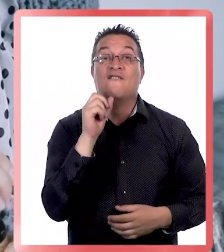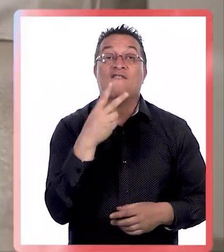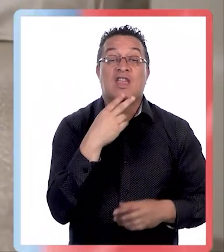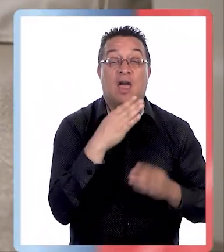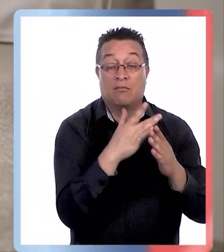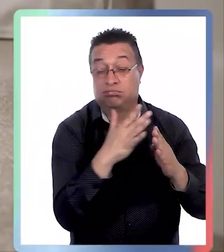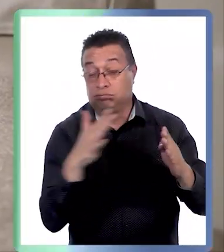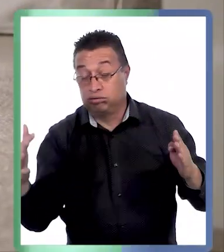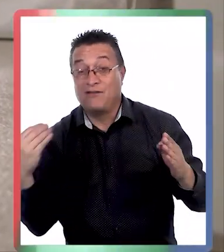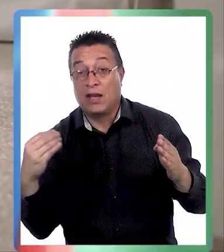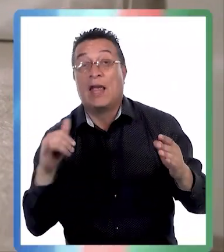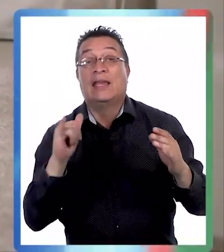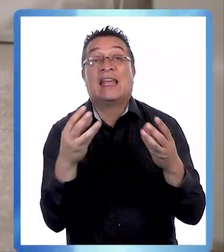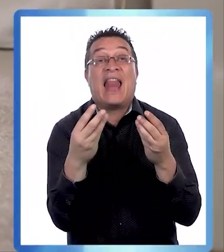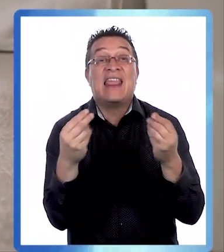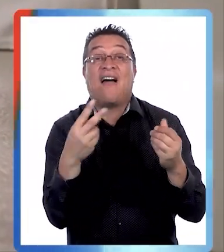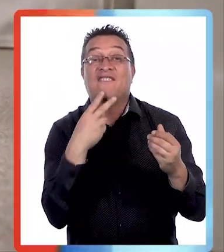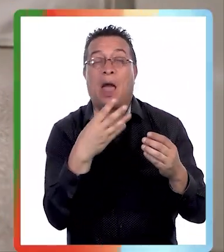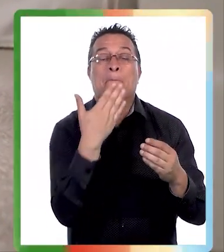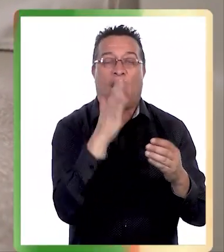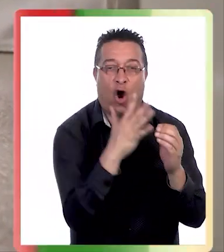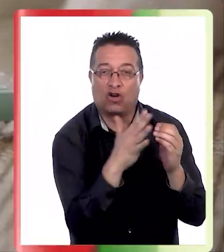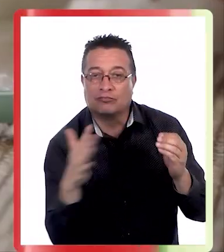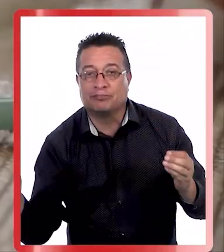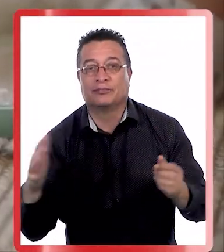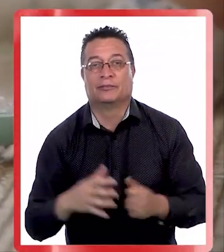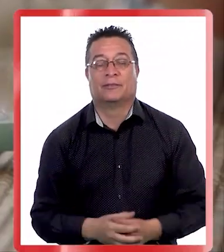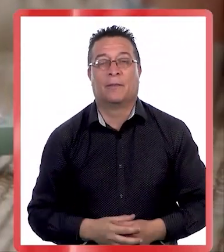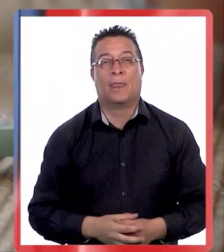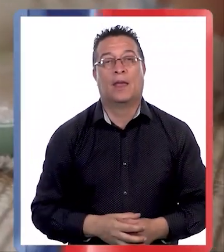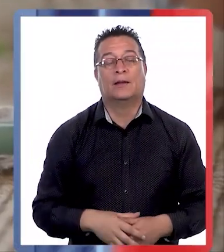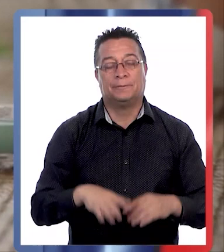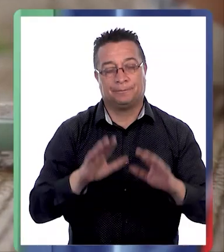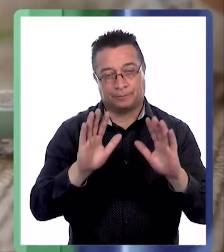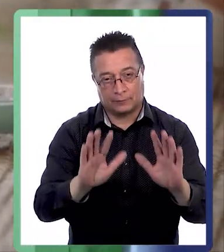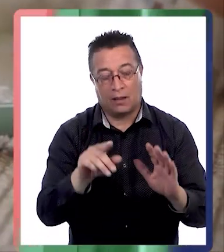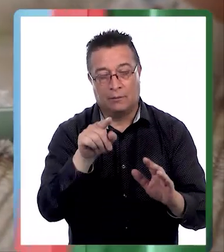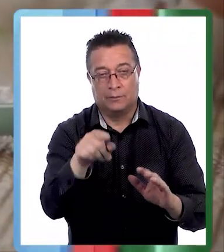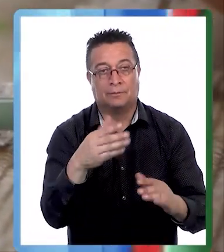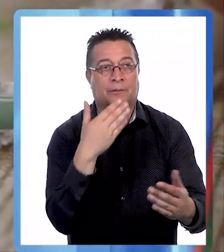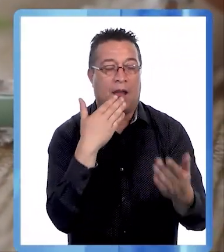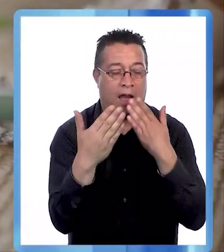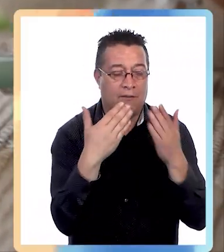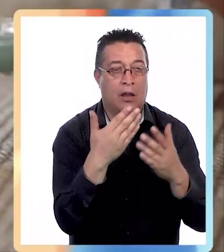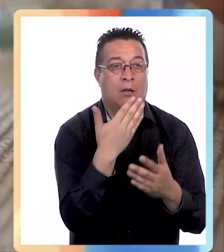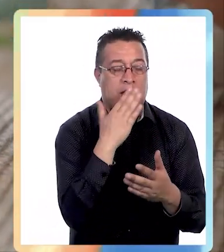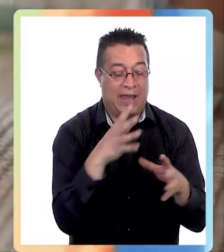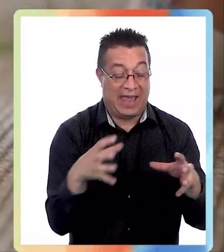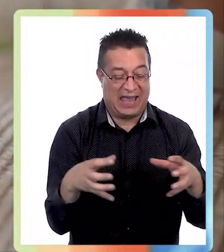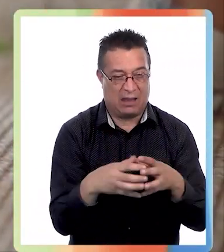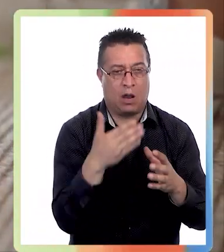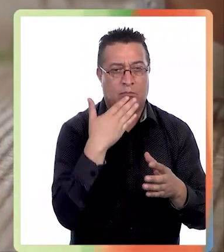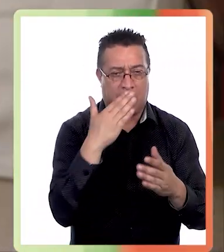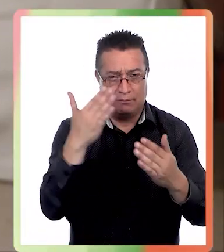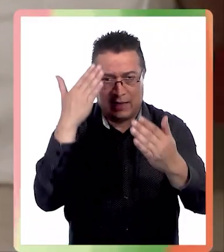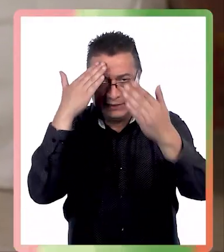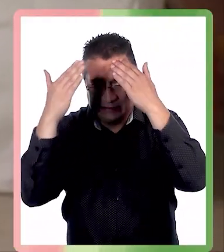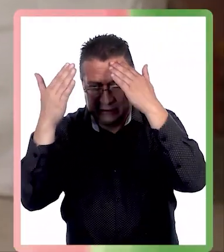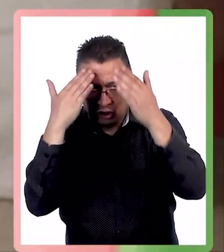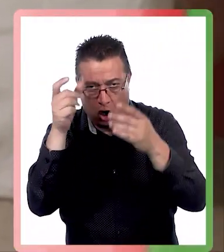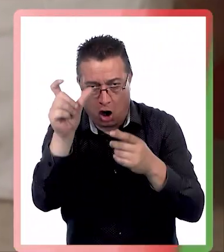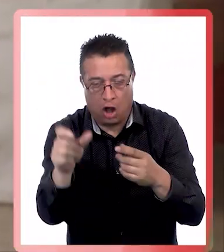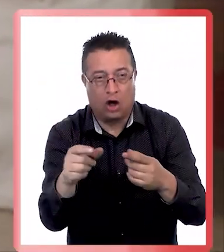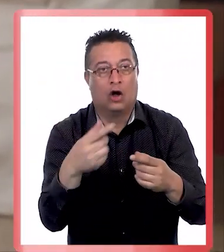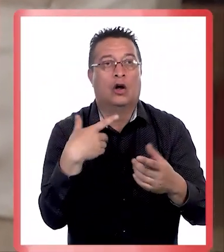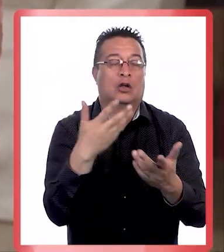en calidad de vida. Perfecto. Y en este apoyo que sí lo estamos hablando de frentón de un equipo especializado, psicóloga, lo dijo